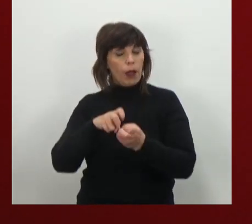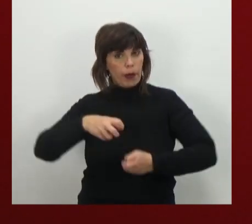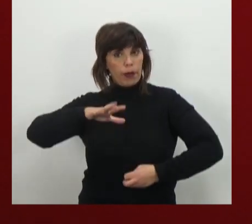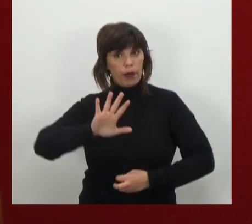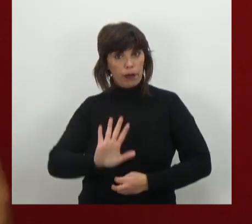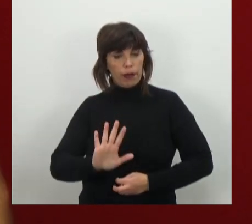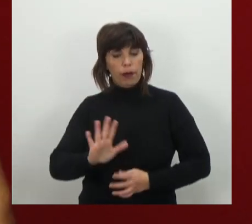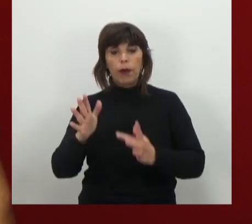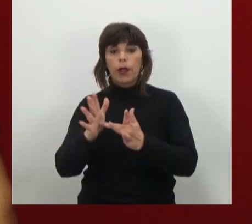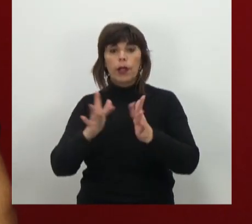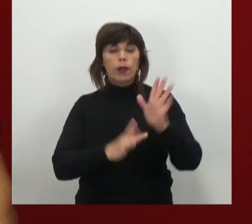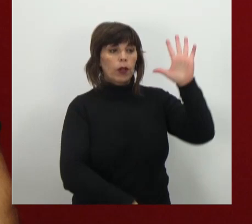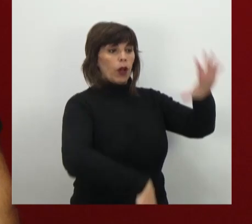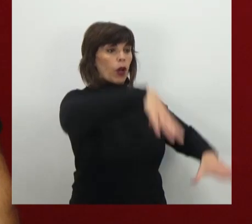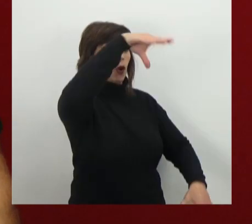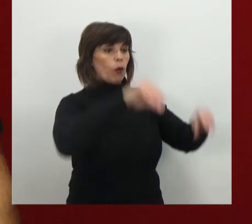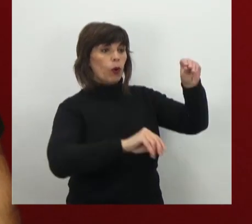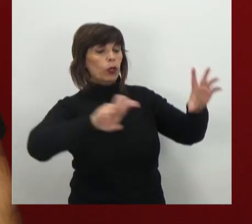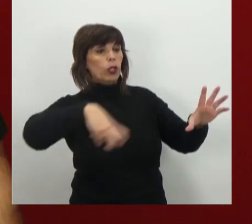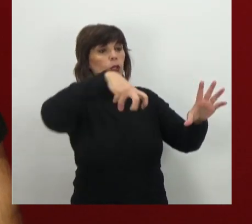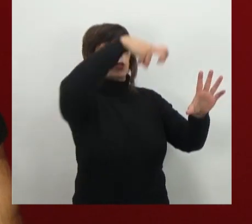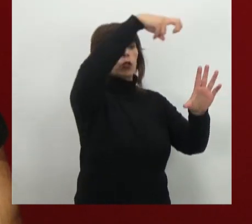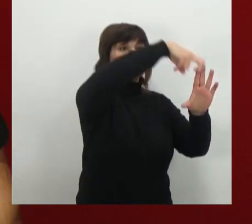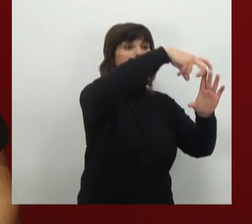él subió a un monte y dice la Biblia que